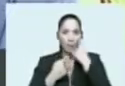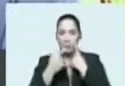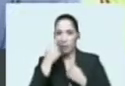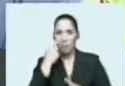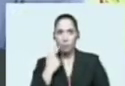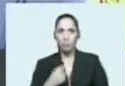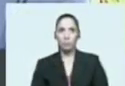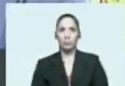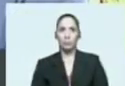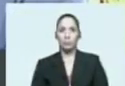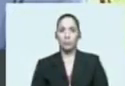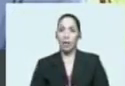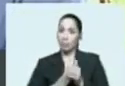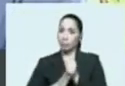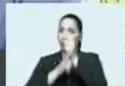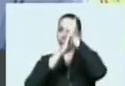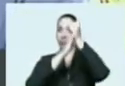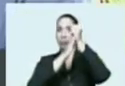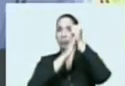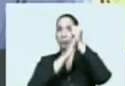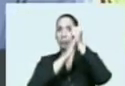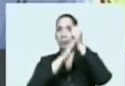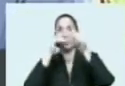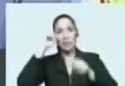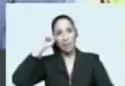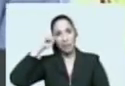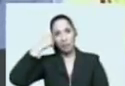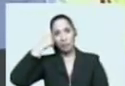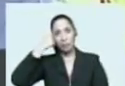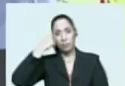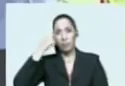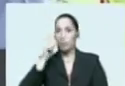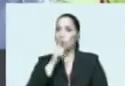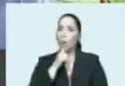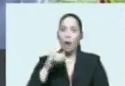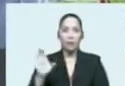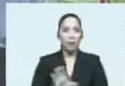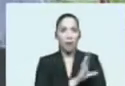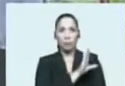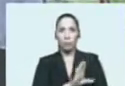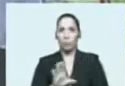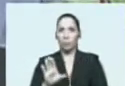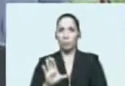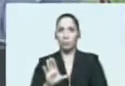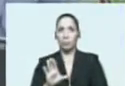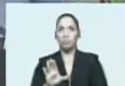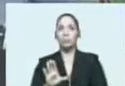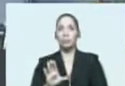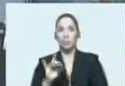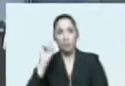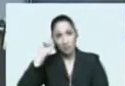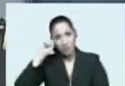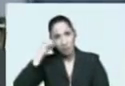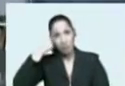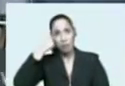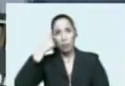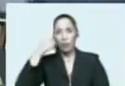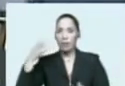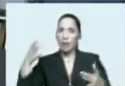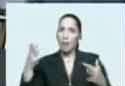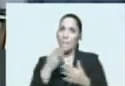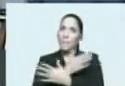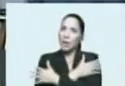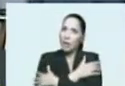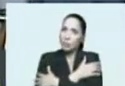a los héroes se le se les recuerda sin llanto se le recuerden los brazos